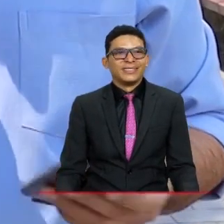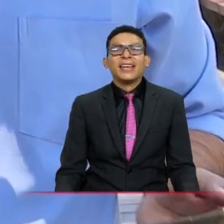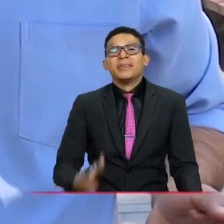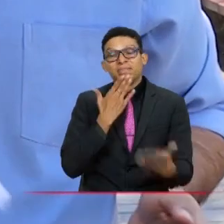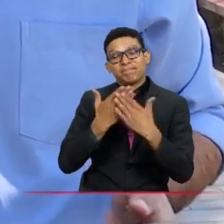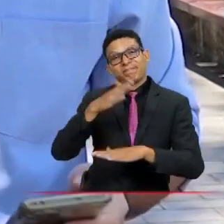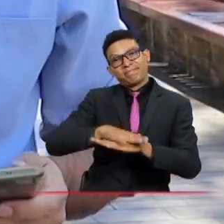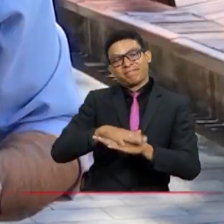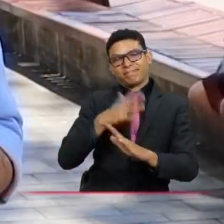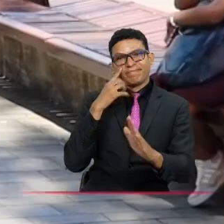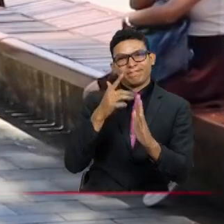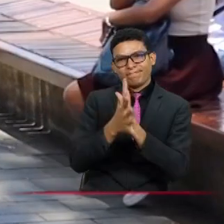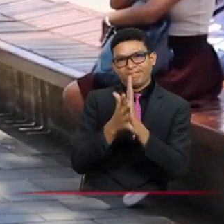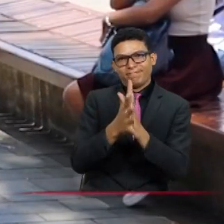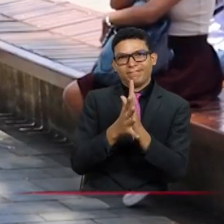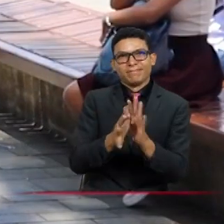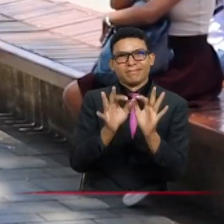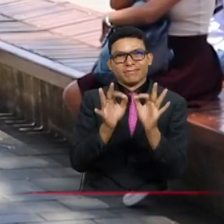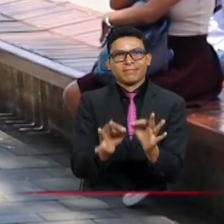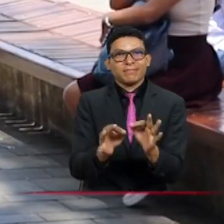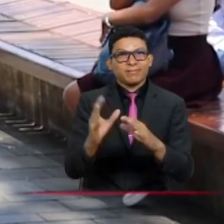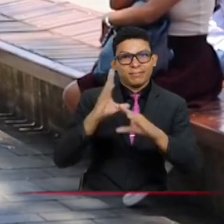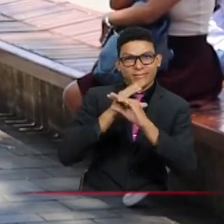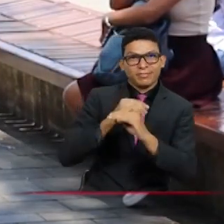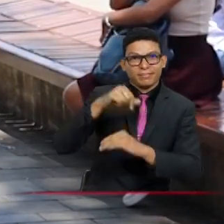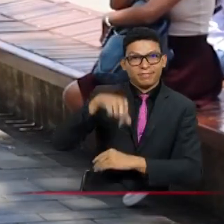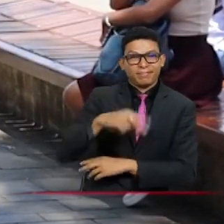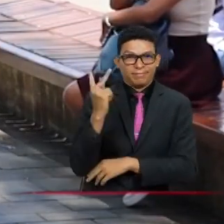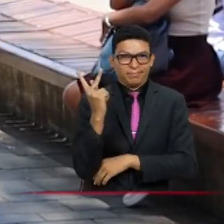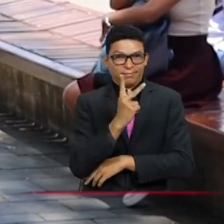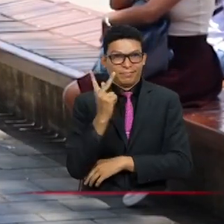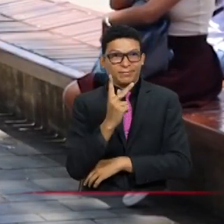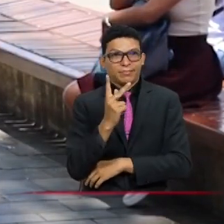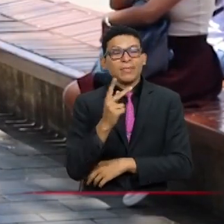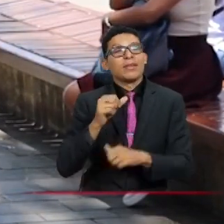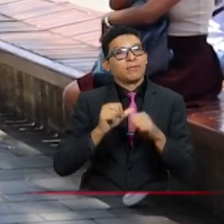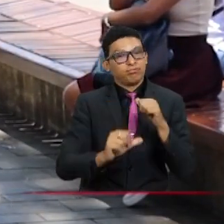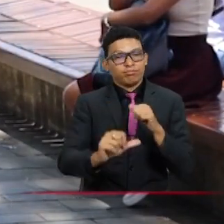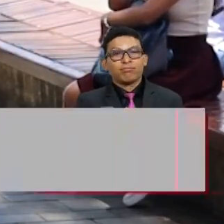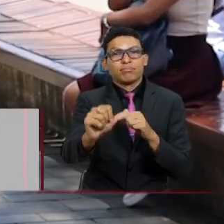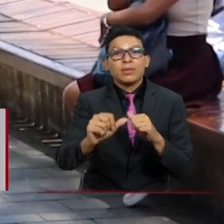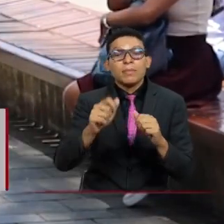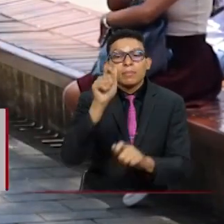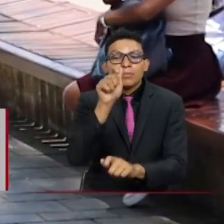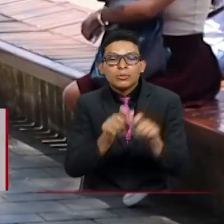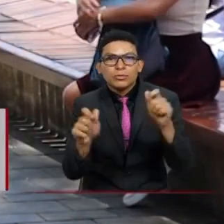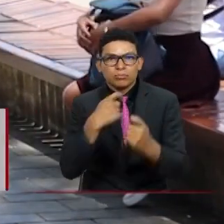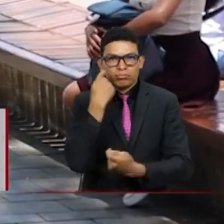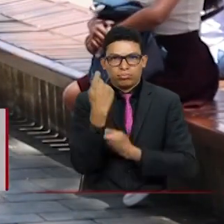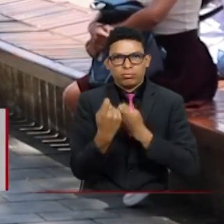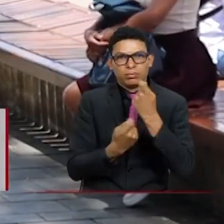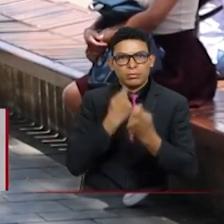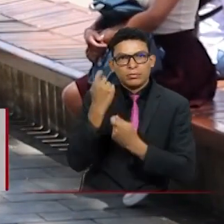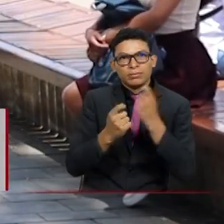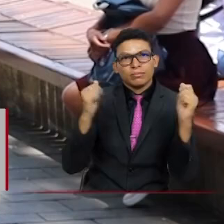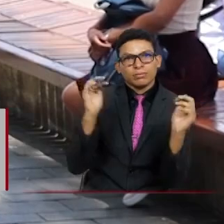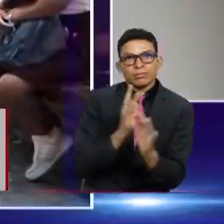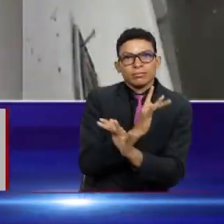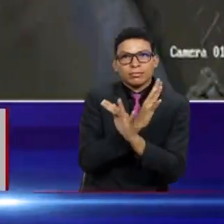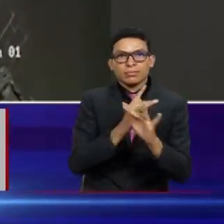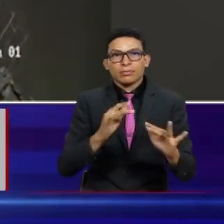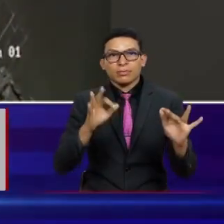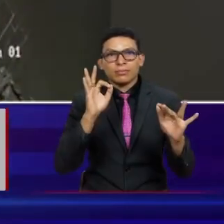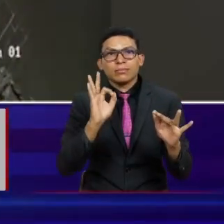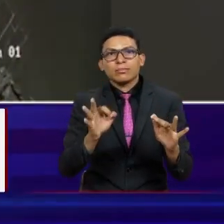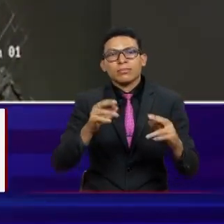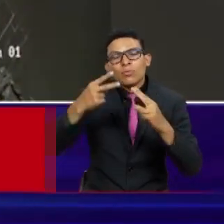Buenas tardes, pues miren, el hecho se registró en la noche de este viernes cuando aún permanecían vendedores ambulantes y transeúntes, pues se trata de